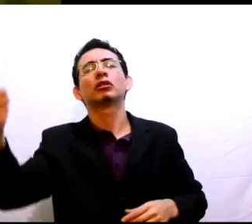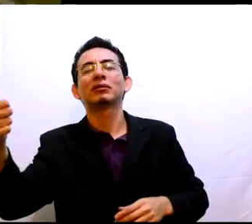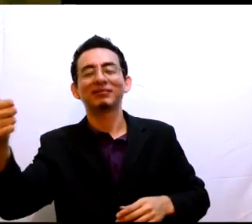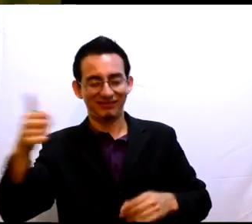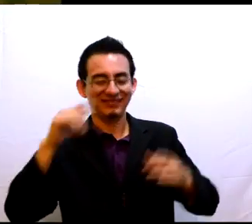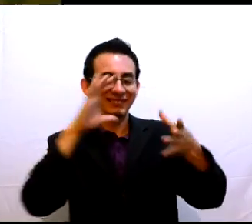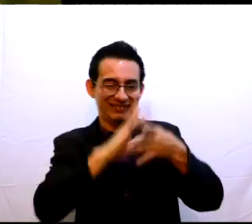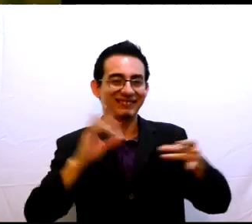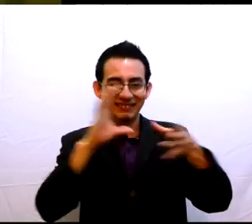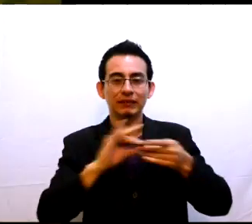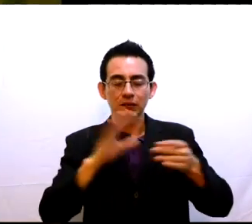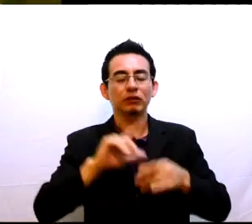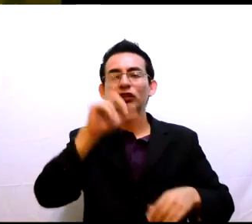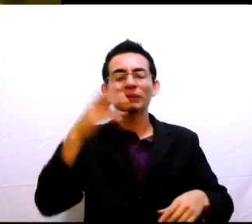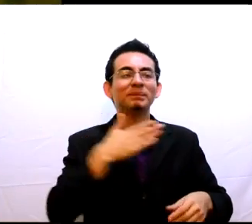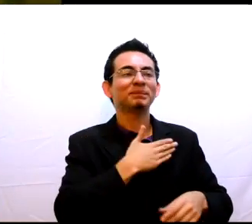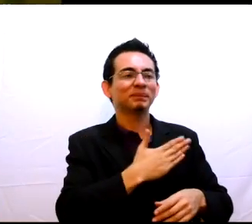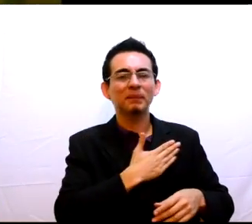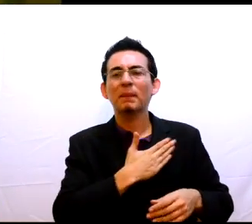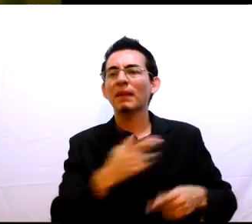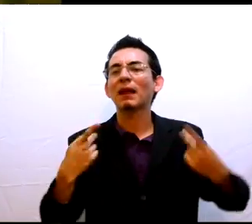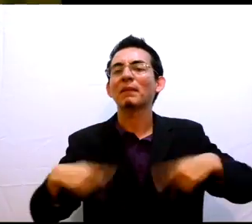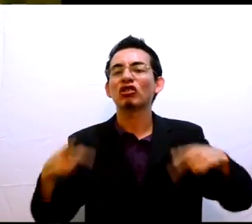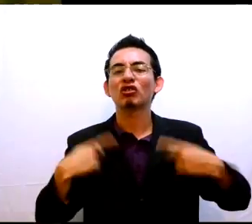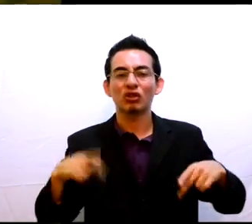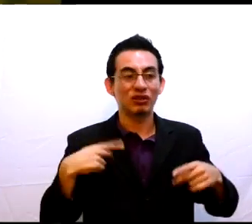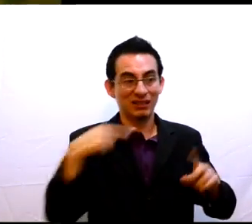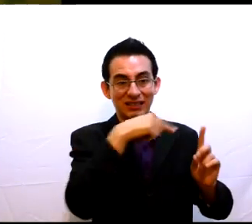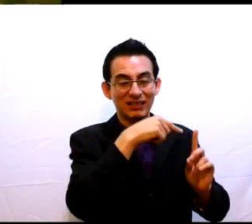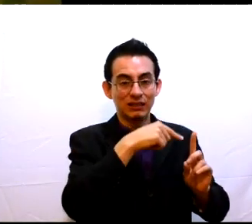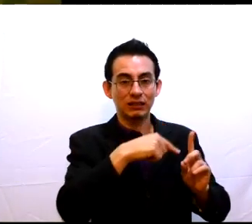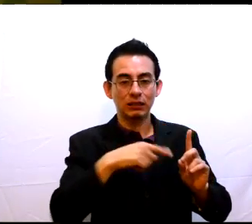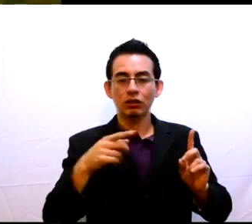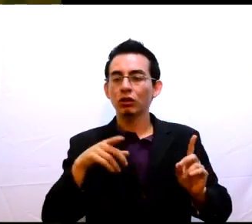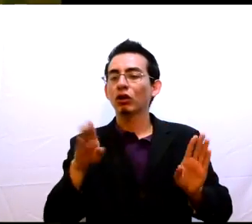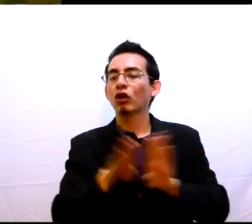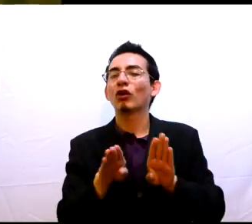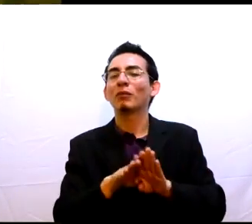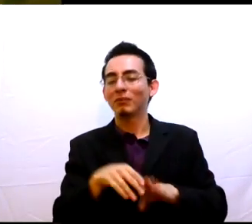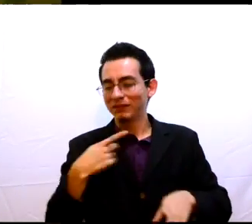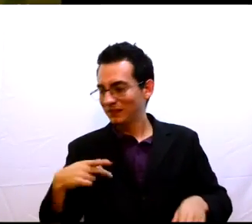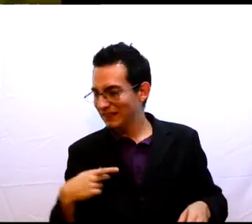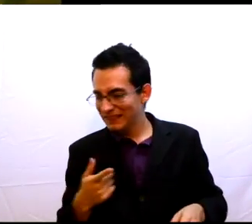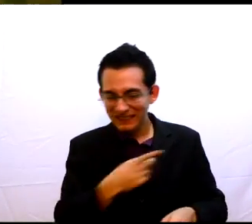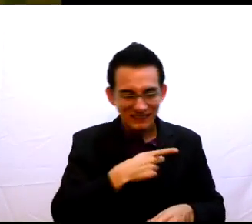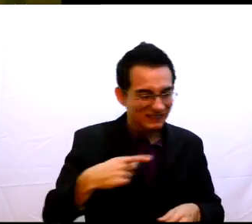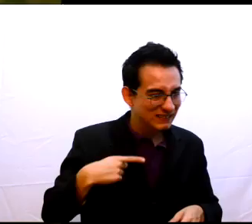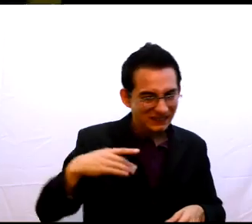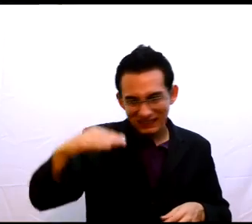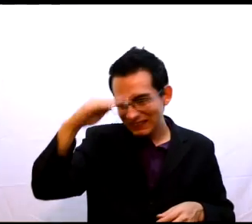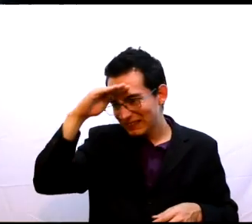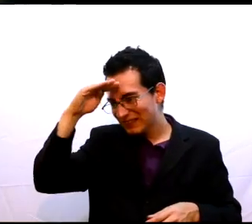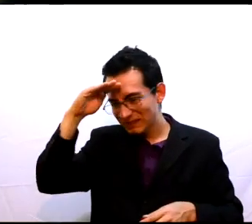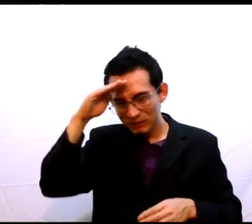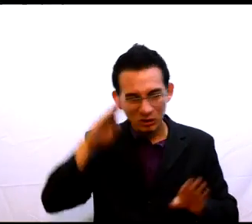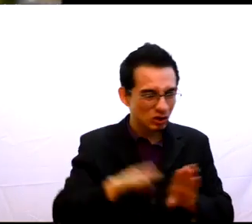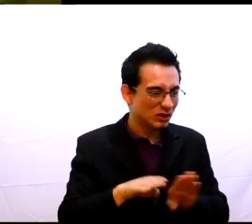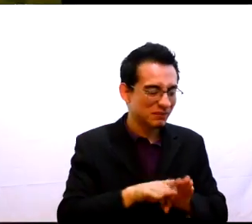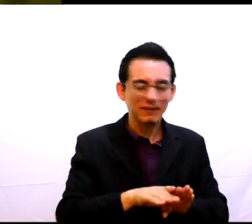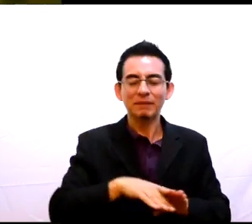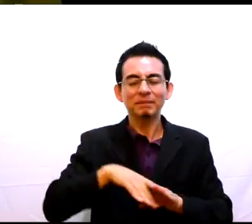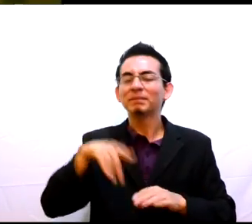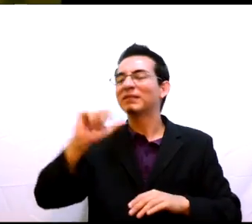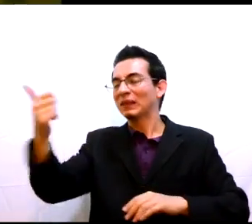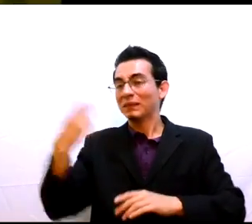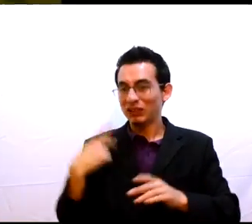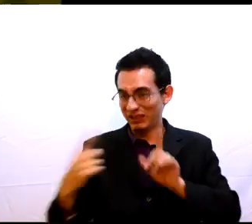5 llamando a cada uno de los deudores de su amo no sus deudores de los deudores de su amo dijo al